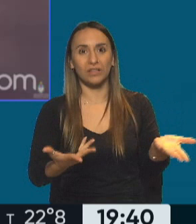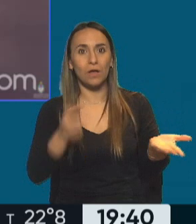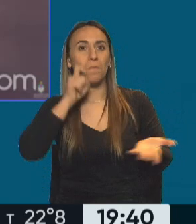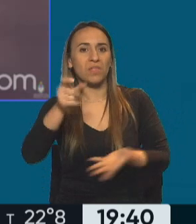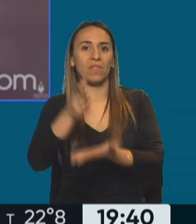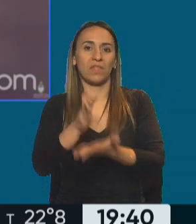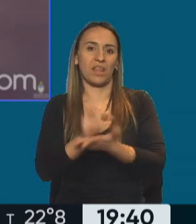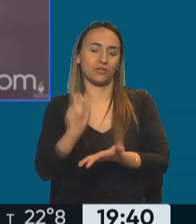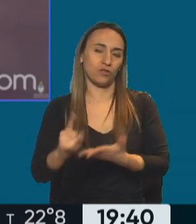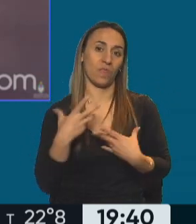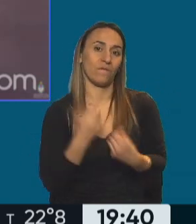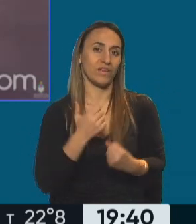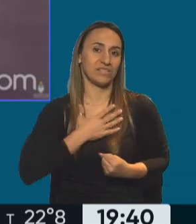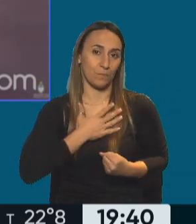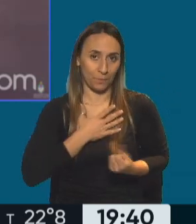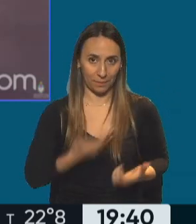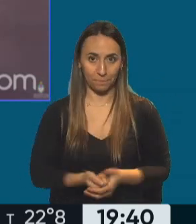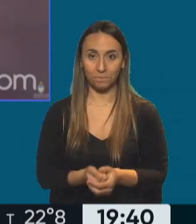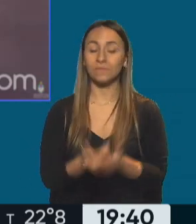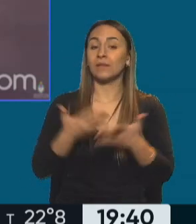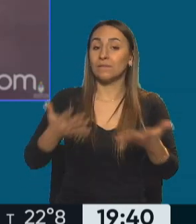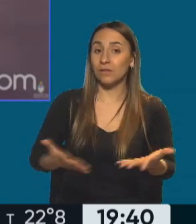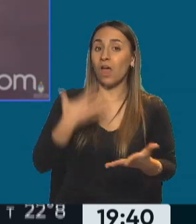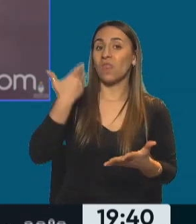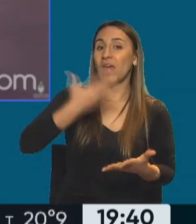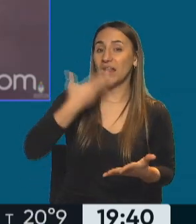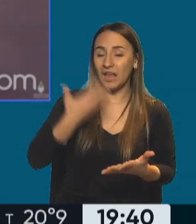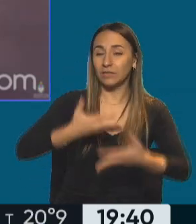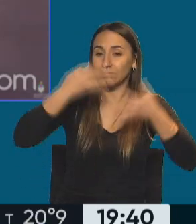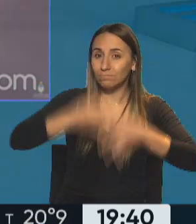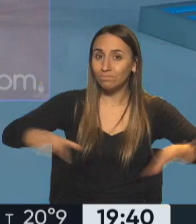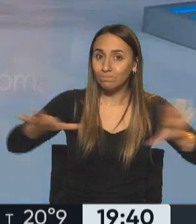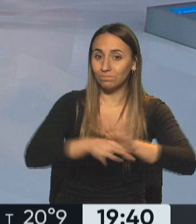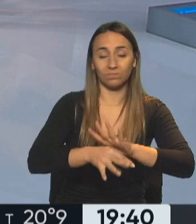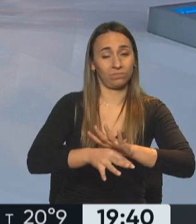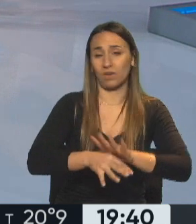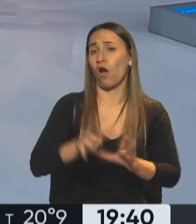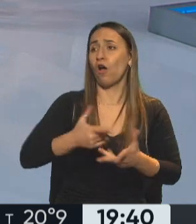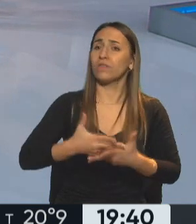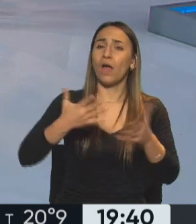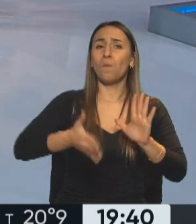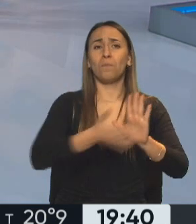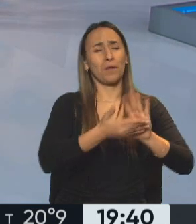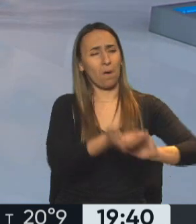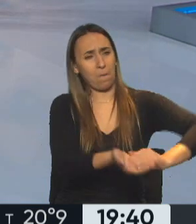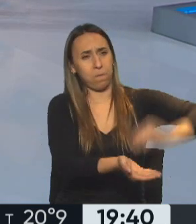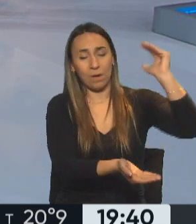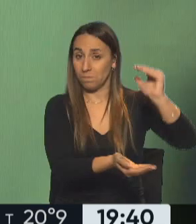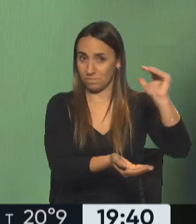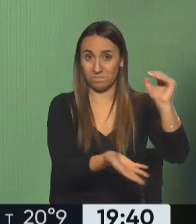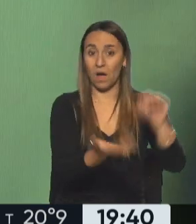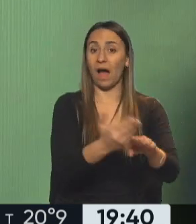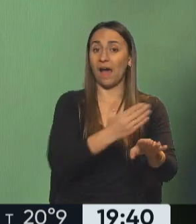se desprende también de esa situación es que no eran tan contundentes ni existían esas tales toneladas de pruebas que en un principio anunció,